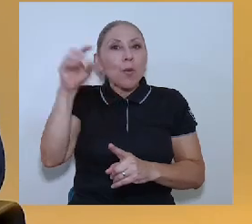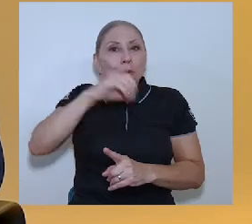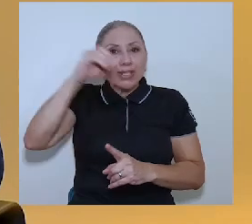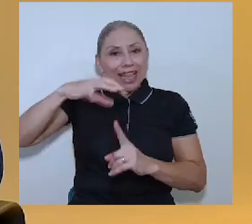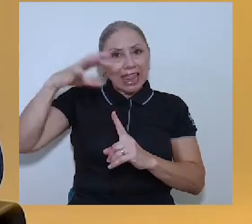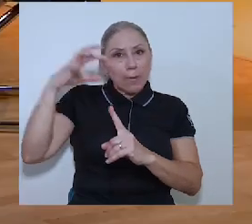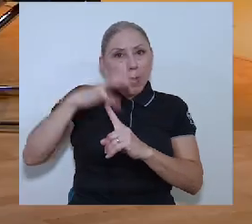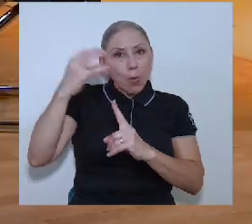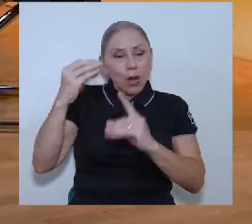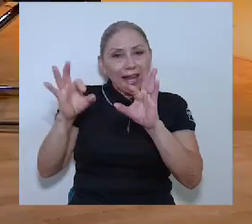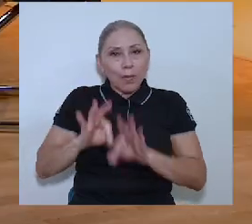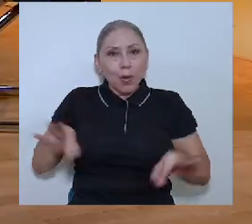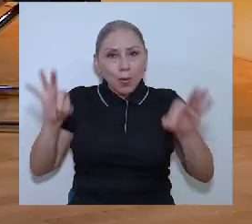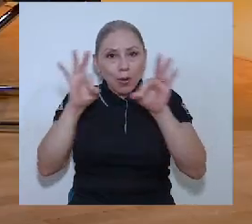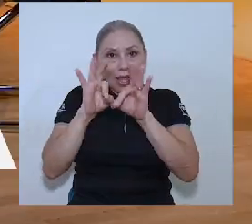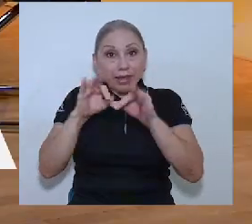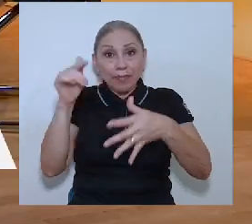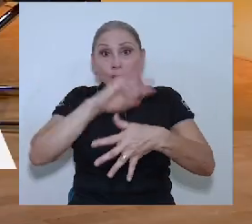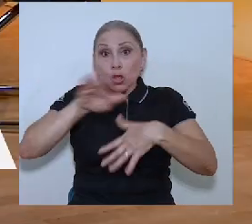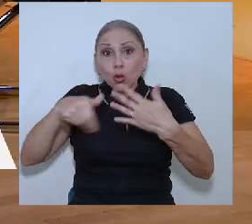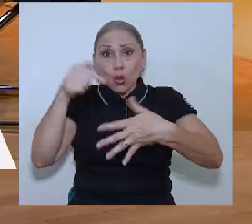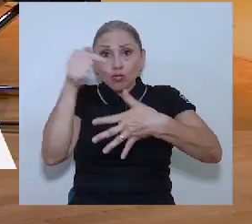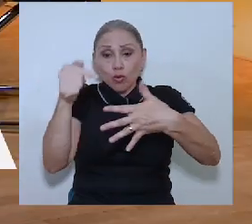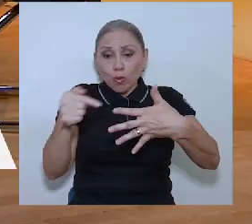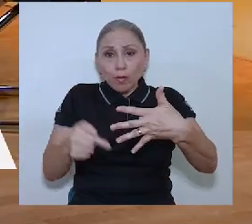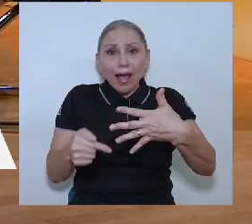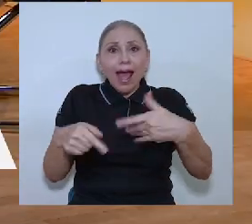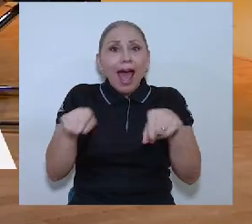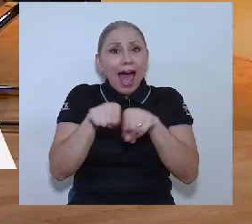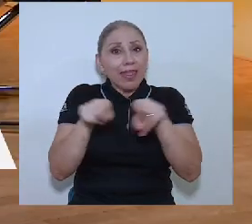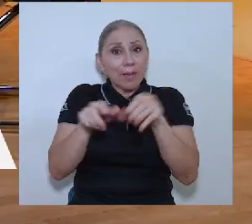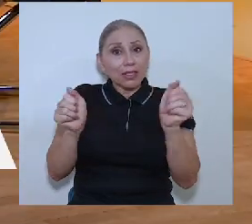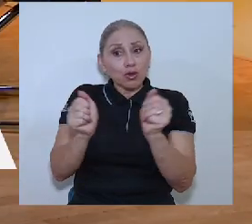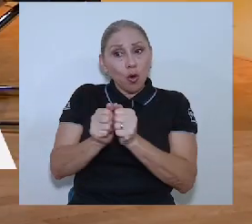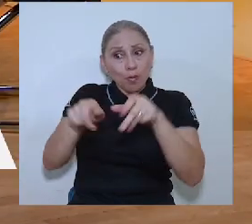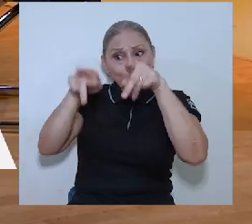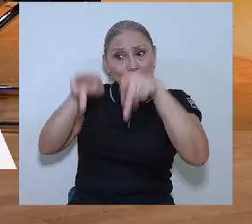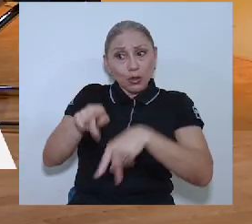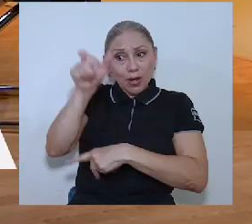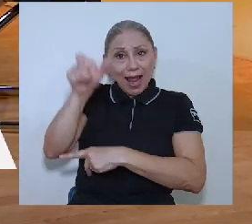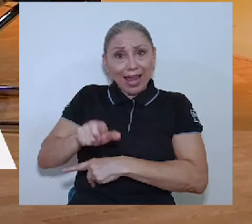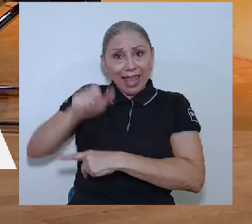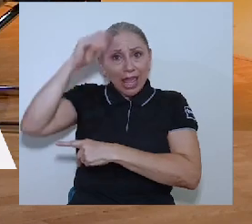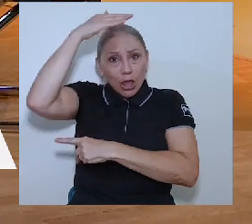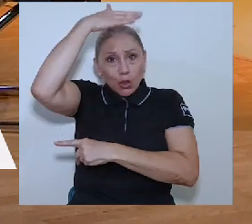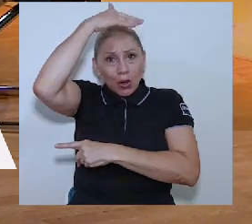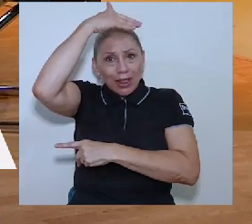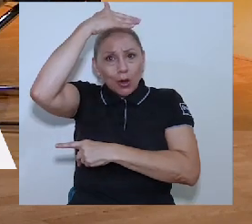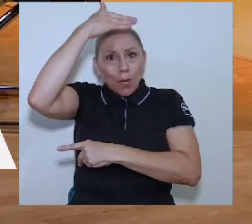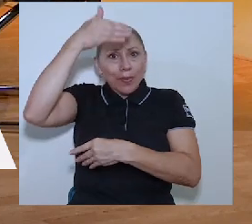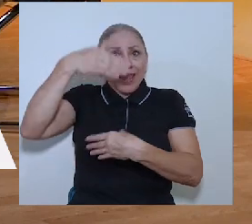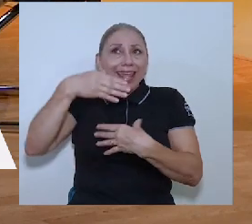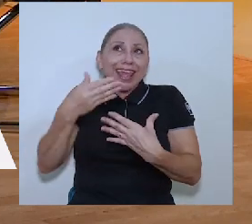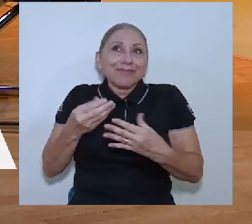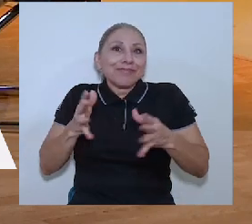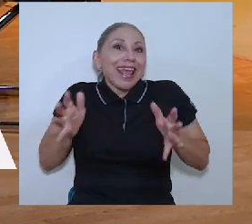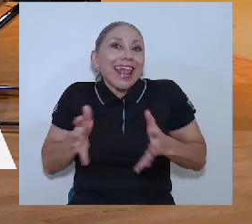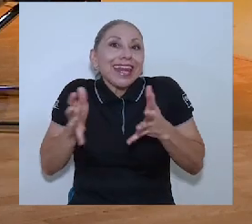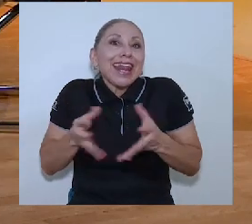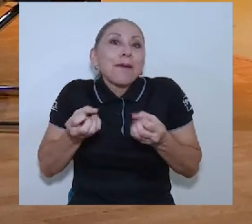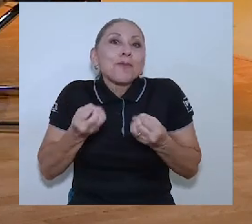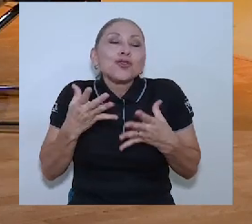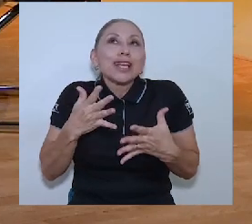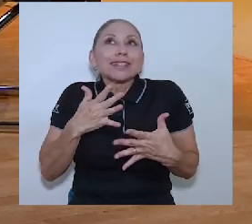Todos estos factores, además con ese personaje Donald Trump que genera muchas pasiones, pero que